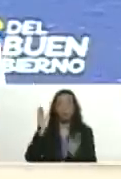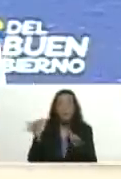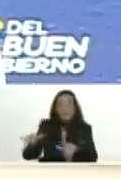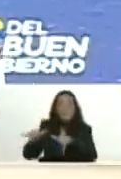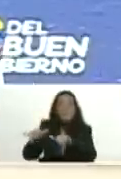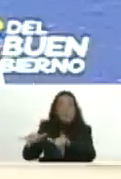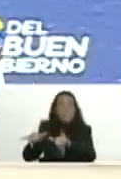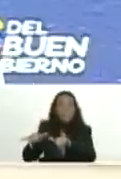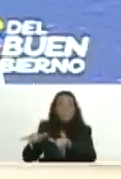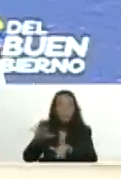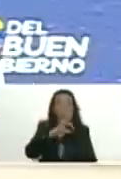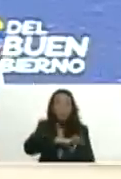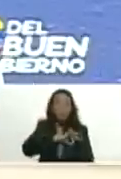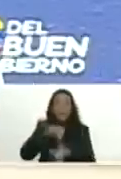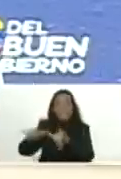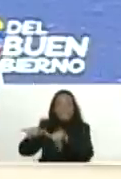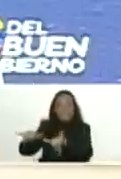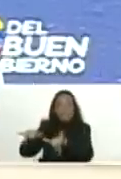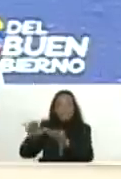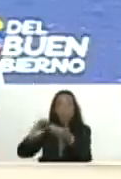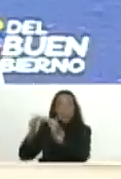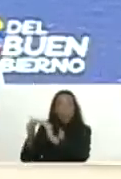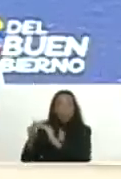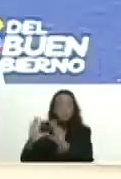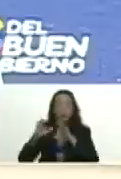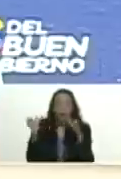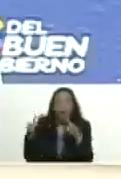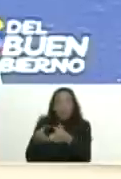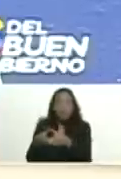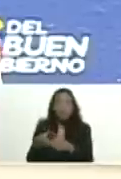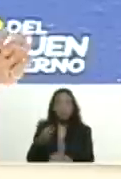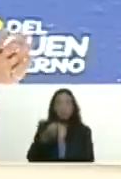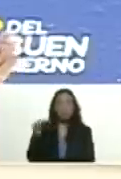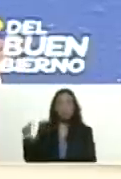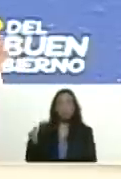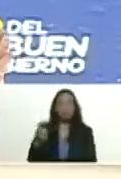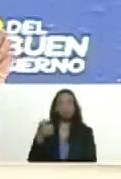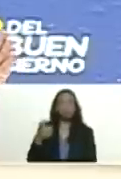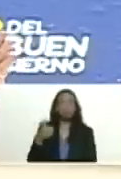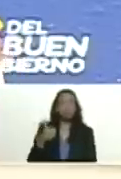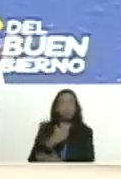organización social, de organización política. Un altísimo nivel.